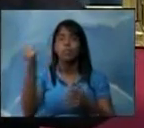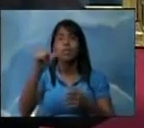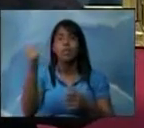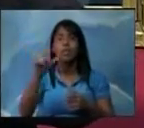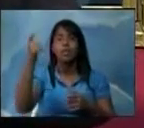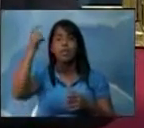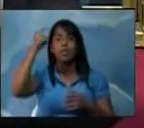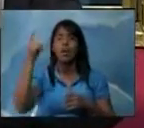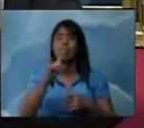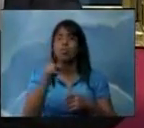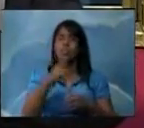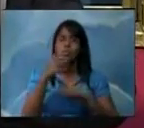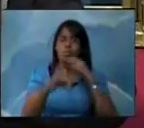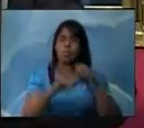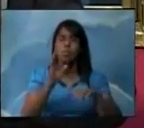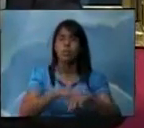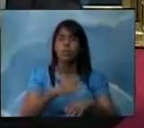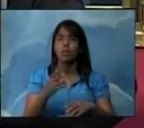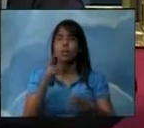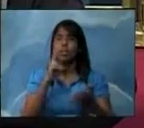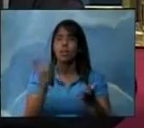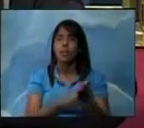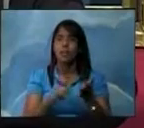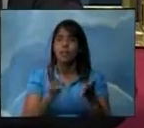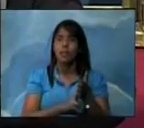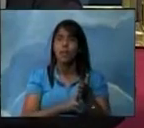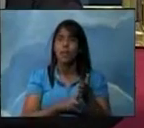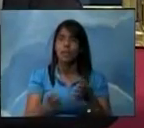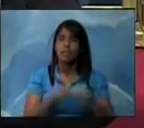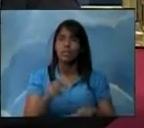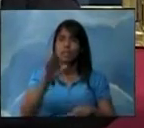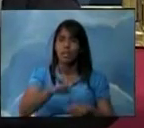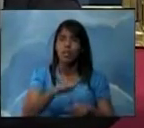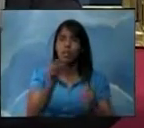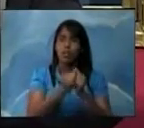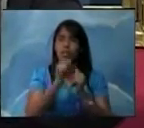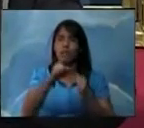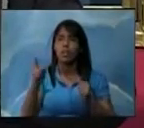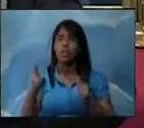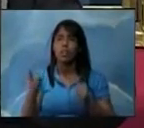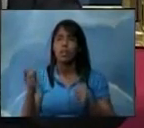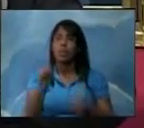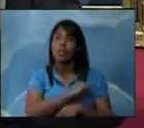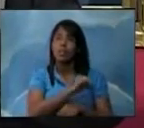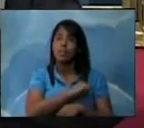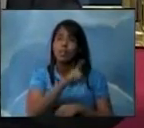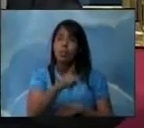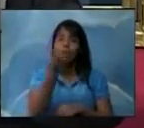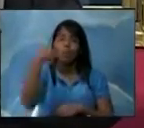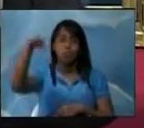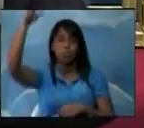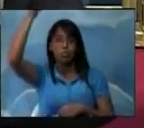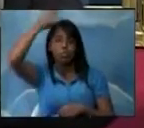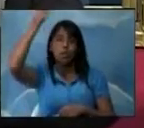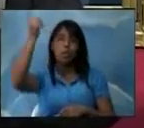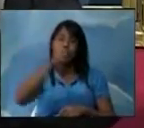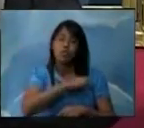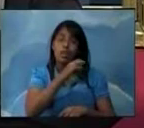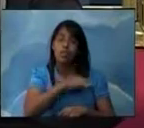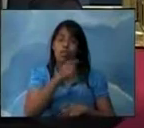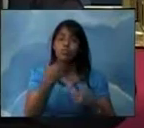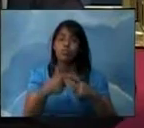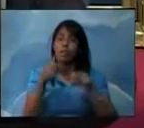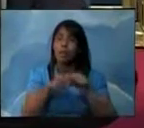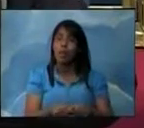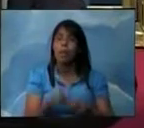10 días. No te preocupes, porque de verdad que el comisionado que estaba allí con ellos le temía a su rey. Y si él